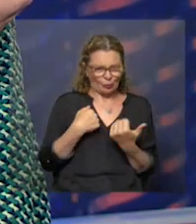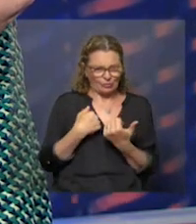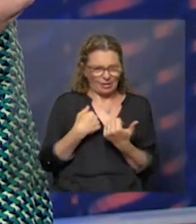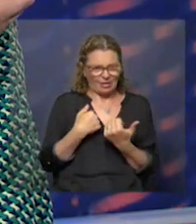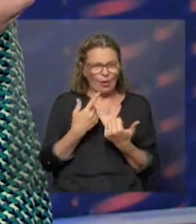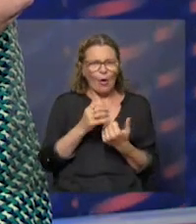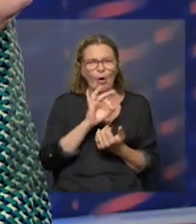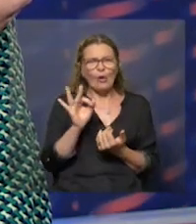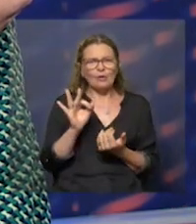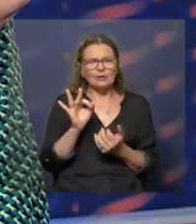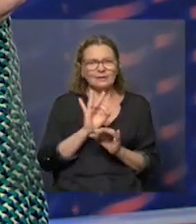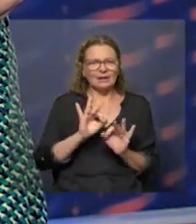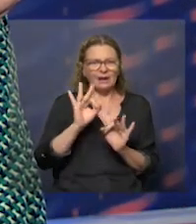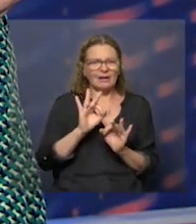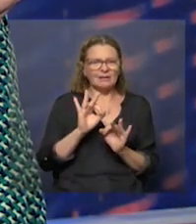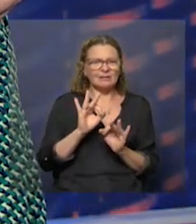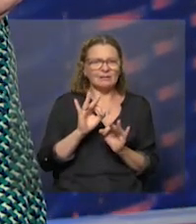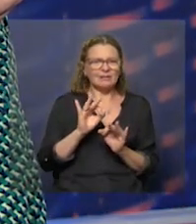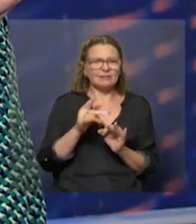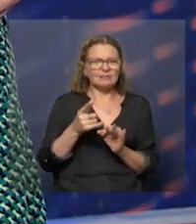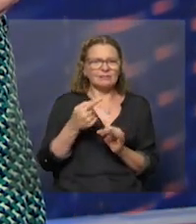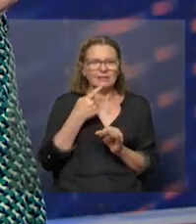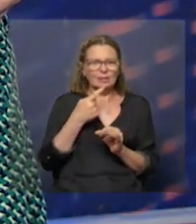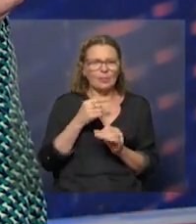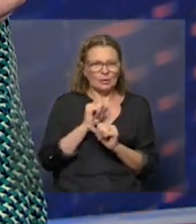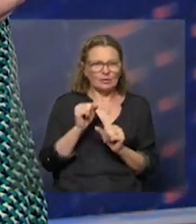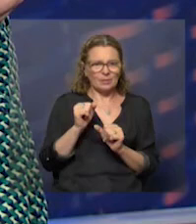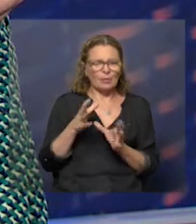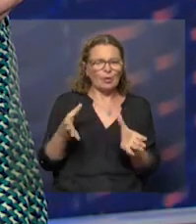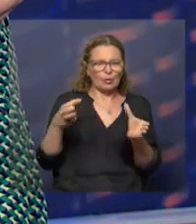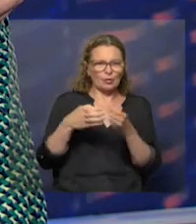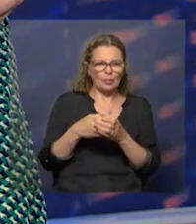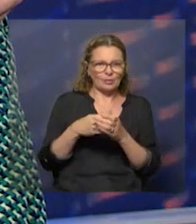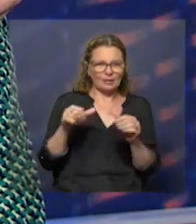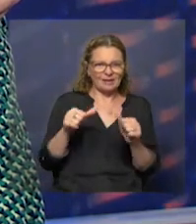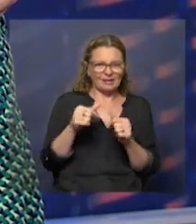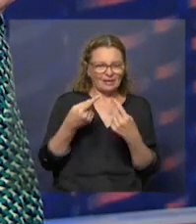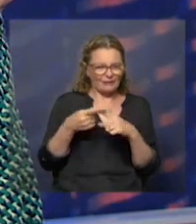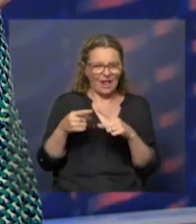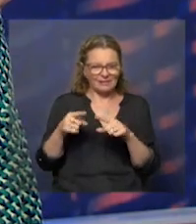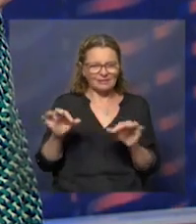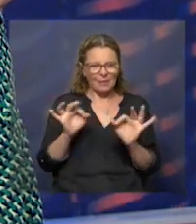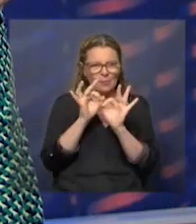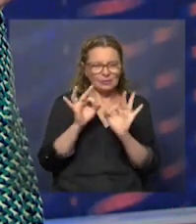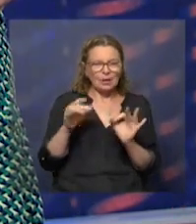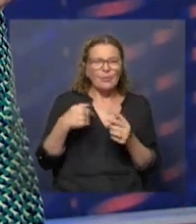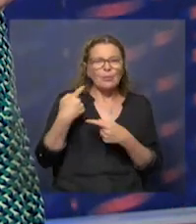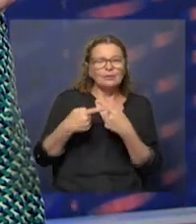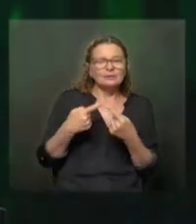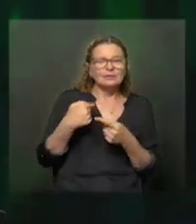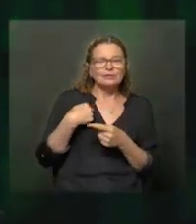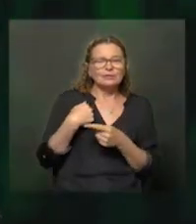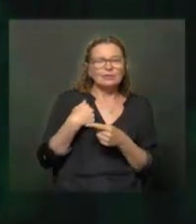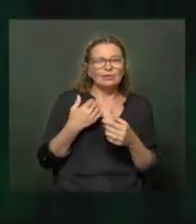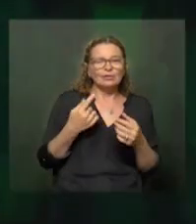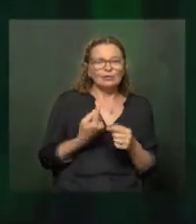canciones o nada, eran covers y que no, che, podríamos armar una banda y hacer nuestras composiciones? ¿Cómo digo ese proceso? No, sí, yo